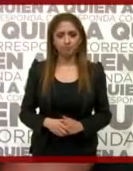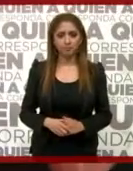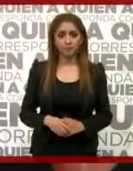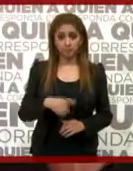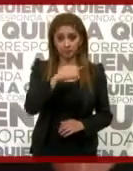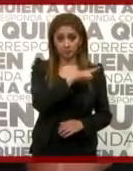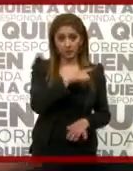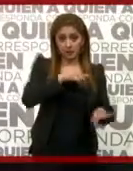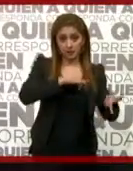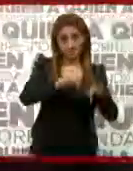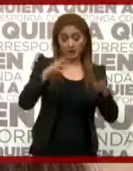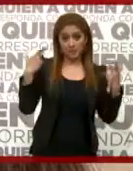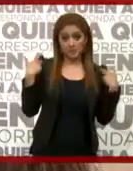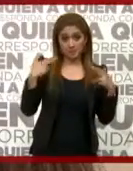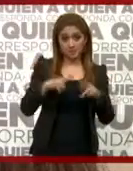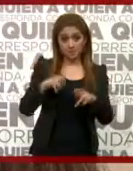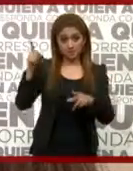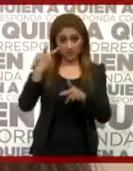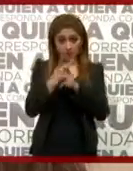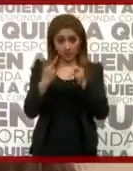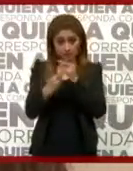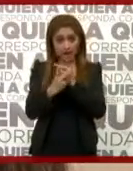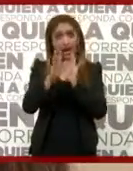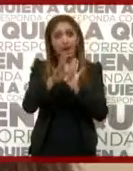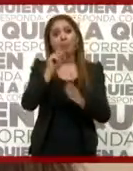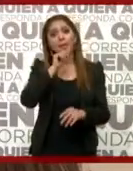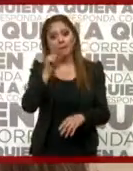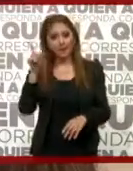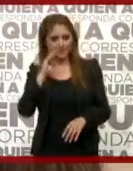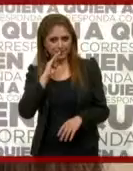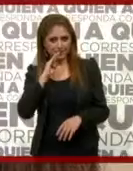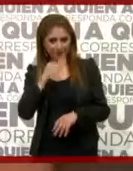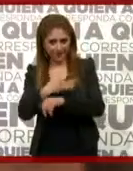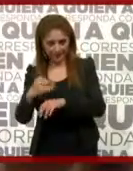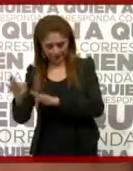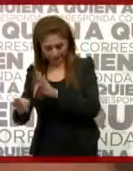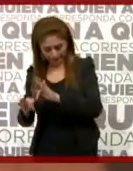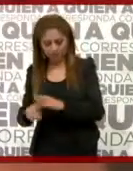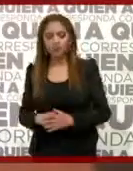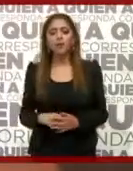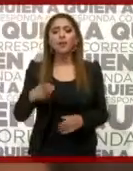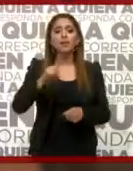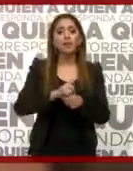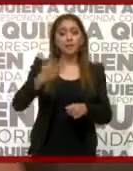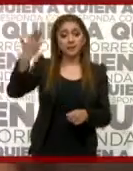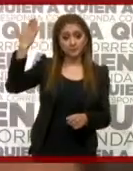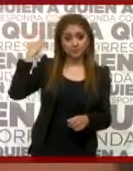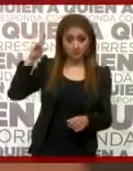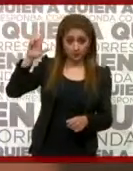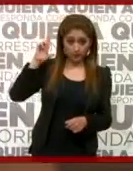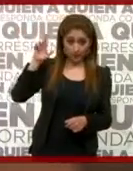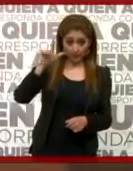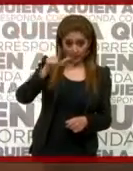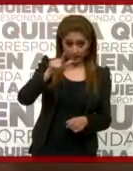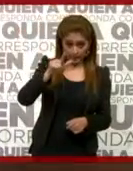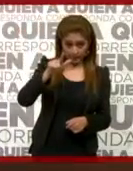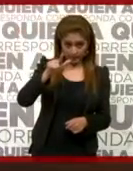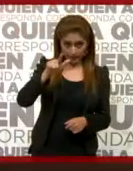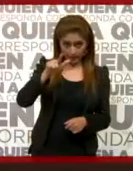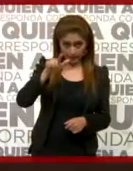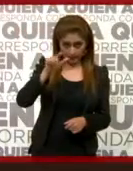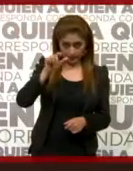es docente a nivel bachillerato y también es madre de familia. El pasado martes 16 de febrero fui a la